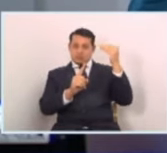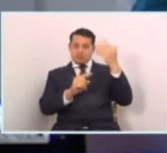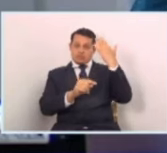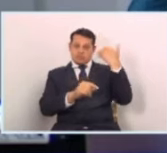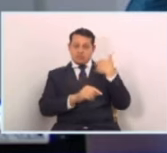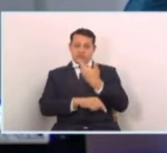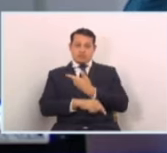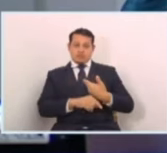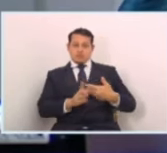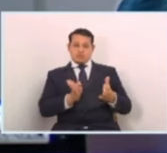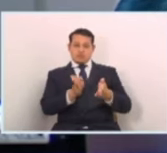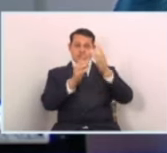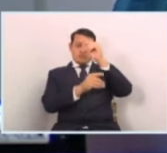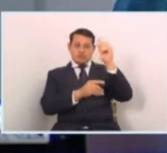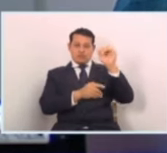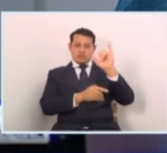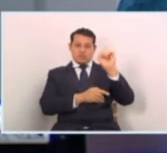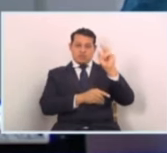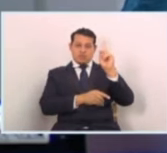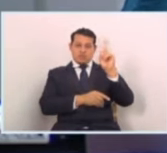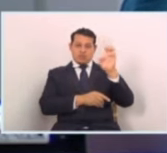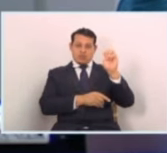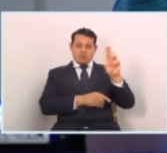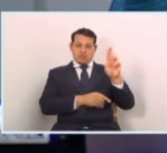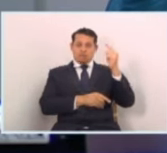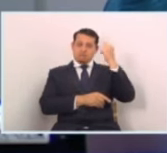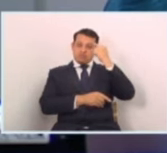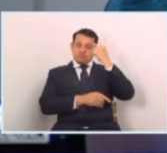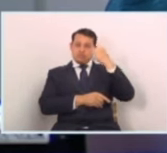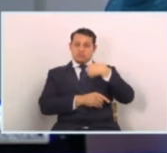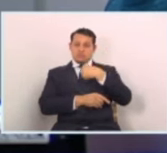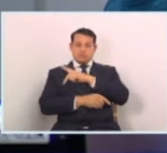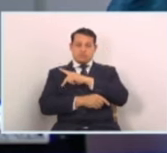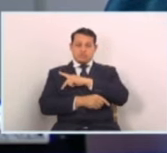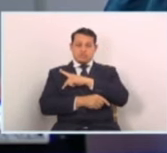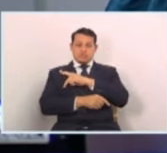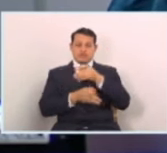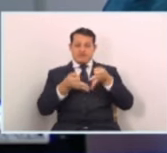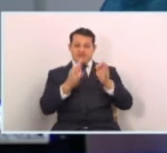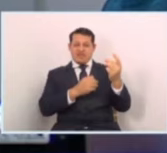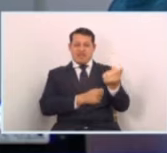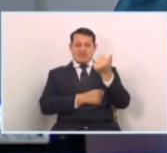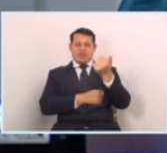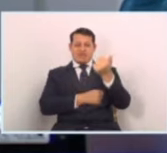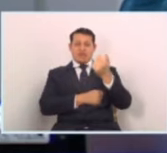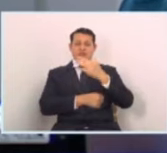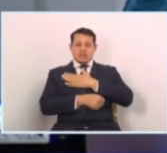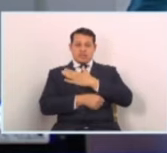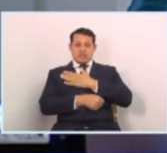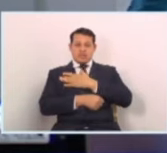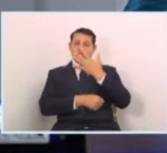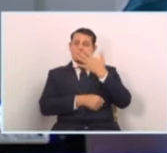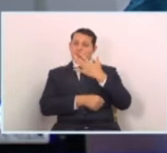es la presidenta del instituto. Me parece a mí, digamos de manera rápida, puesto que hemos